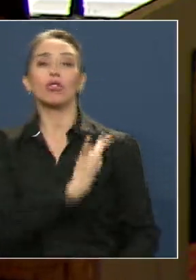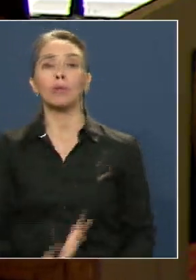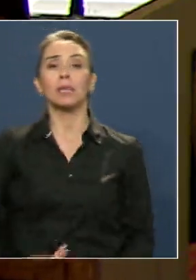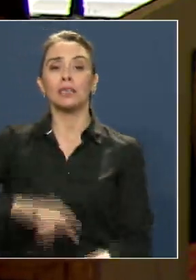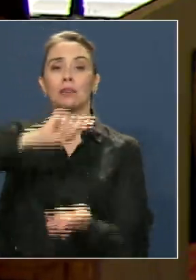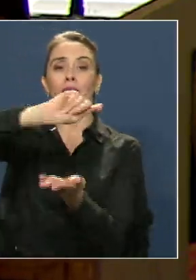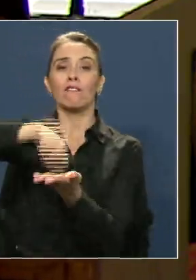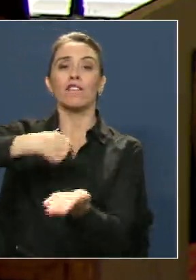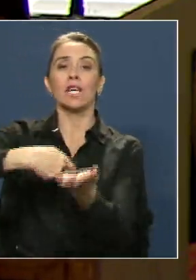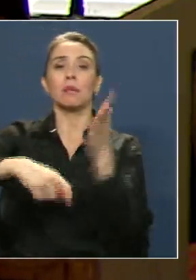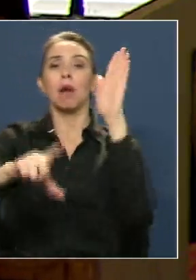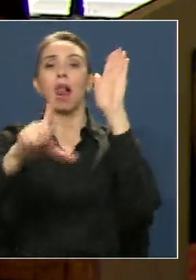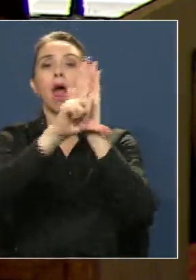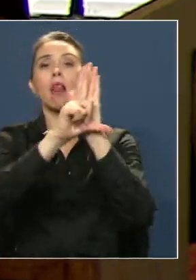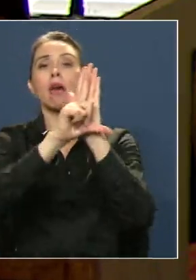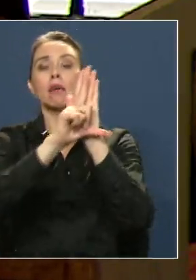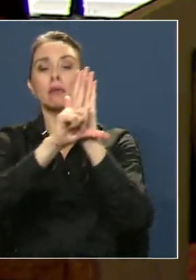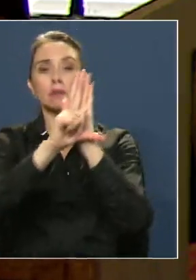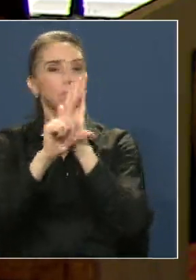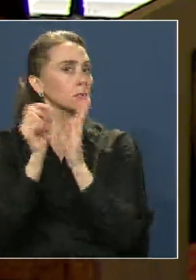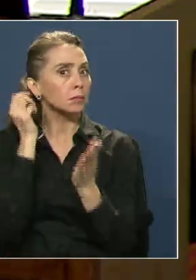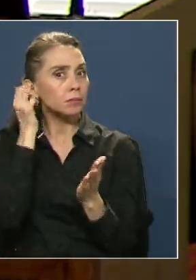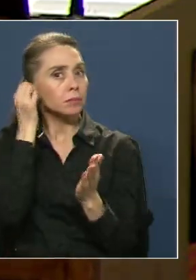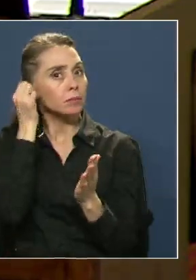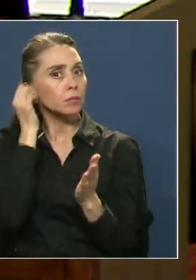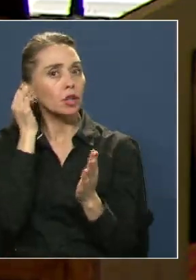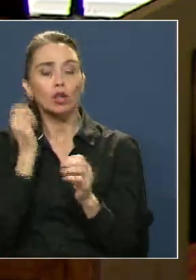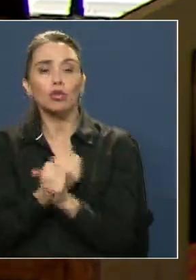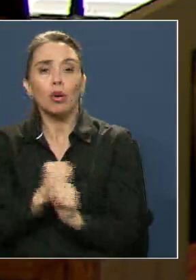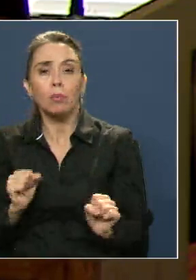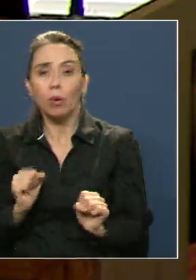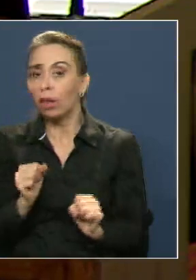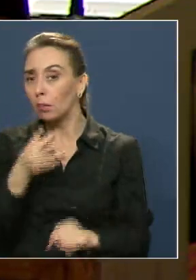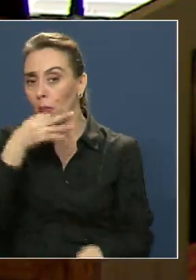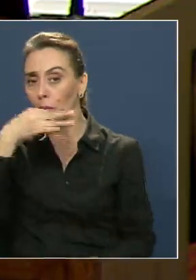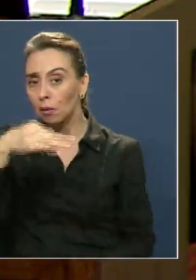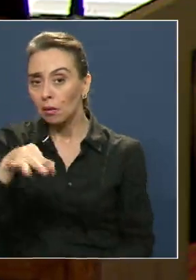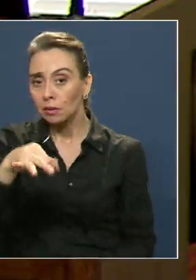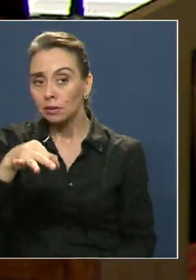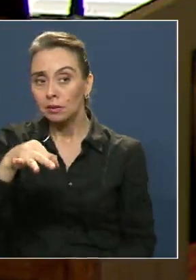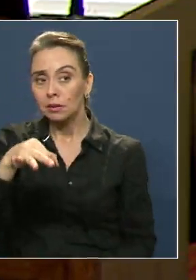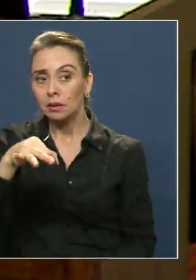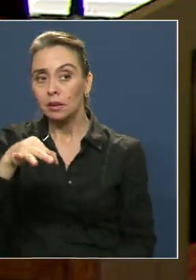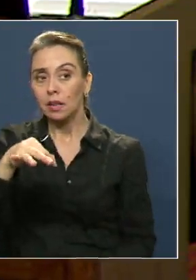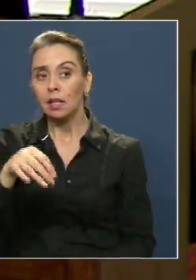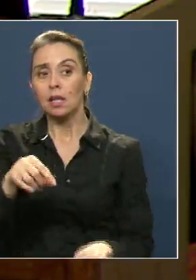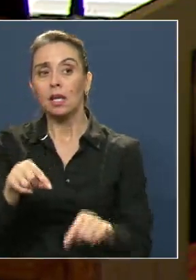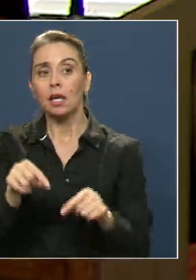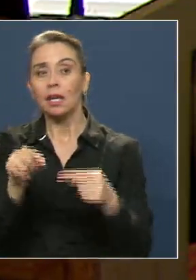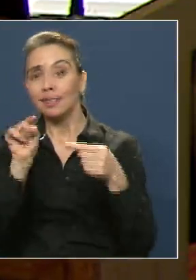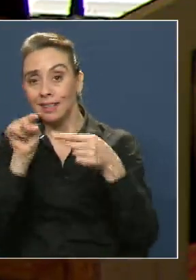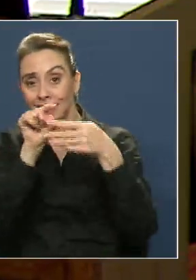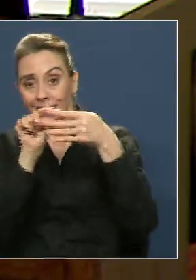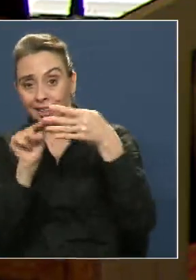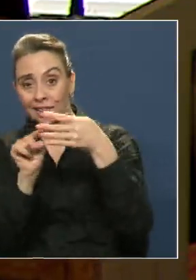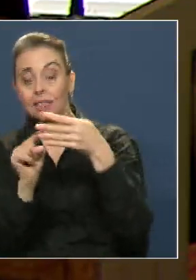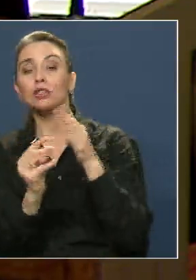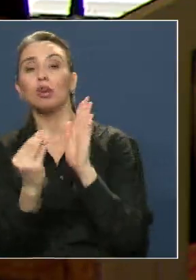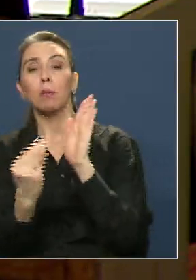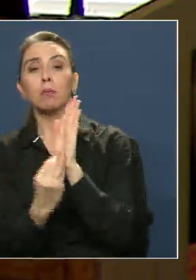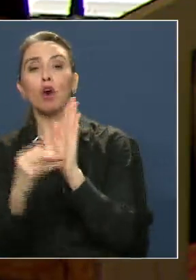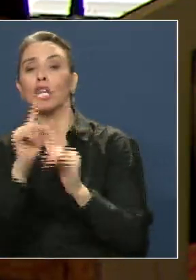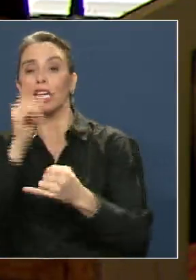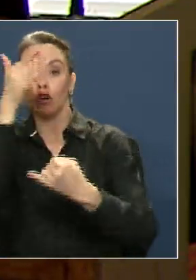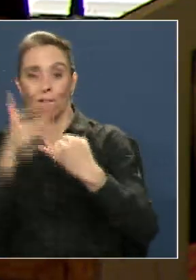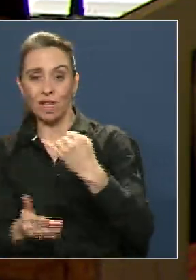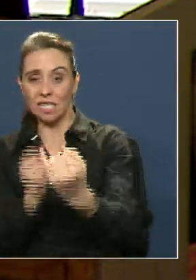ley. Entonces no podemos simplemente señalar que en estos casos establecemos